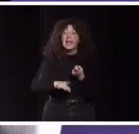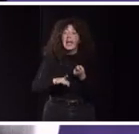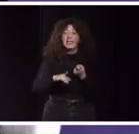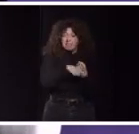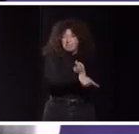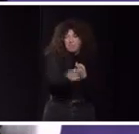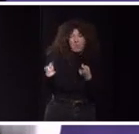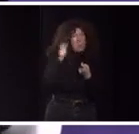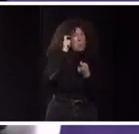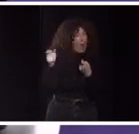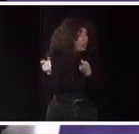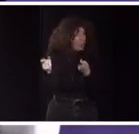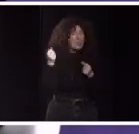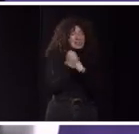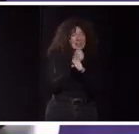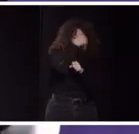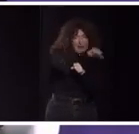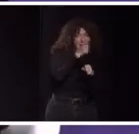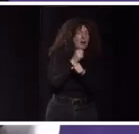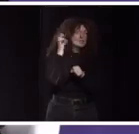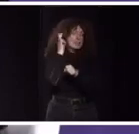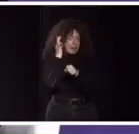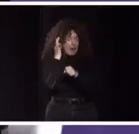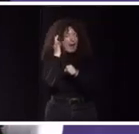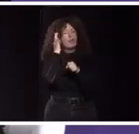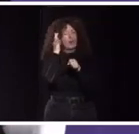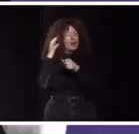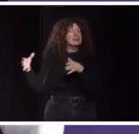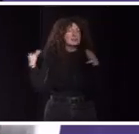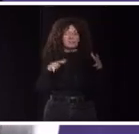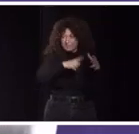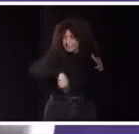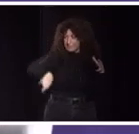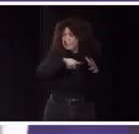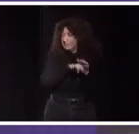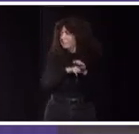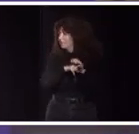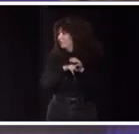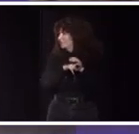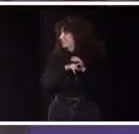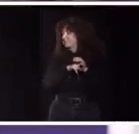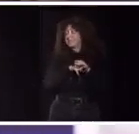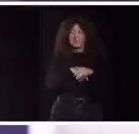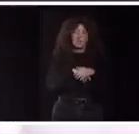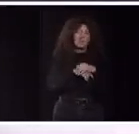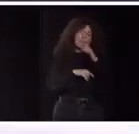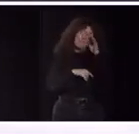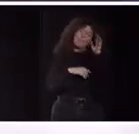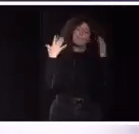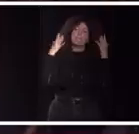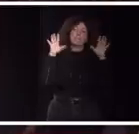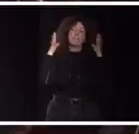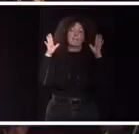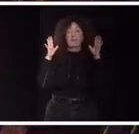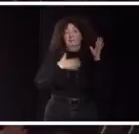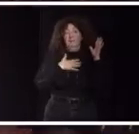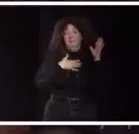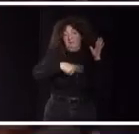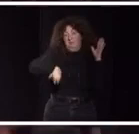y las trabajadoras, que son las que hacen posibles todas las cosas bellas, útiles y necesarias en nuestro